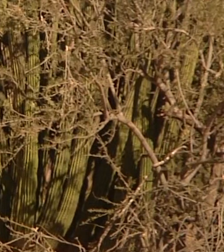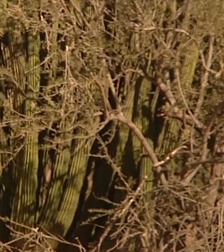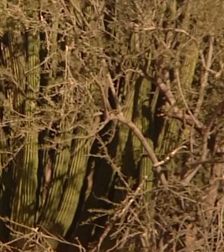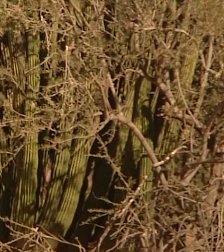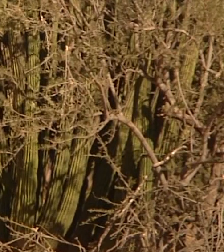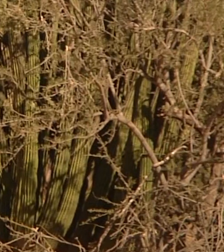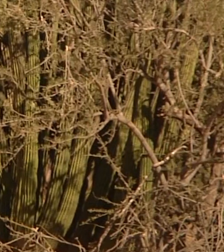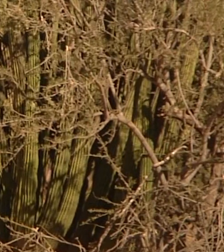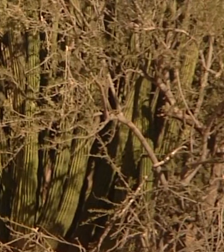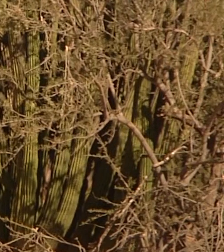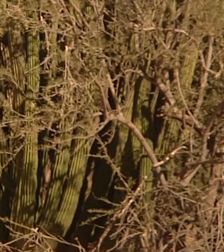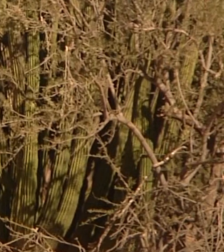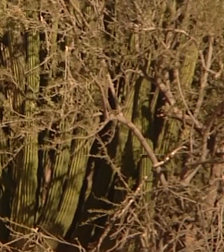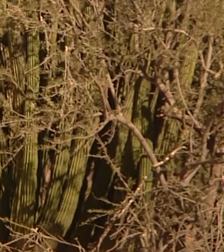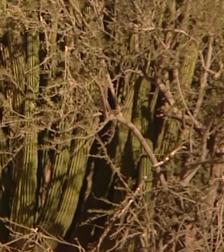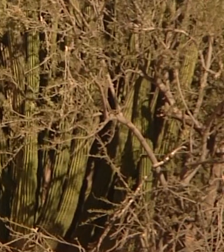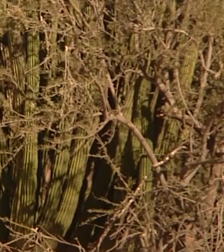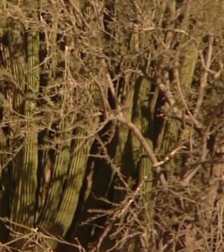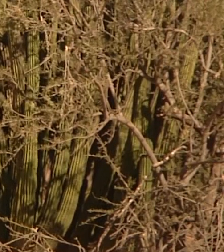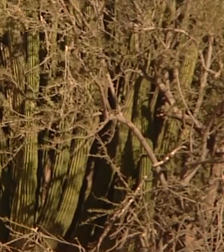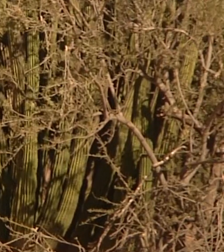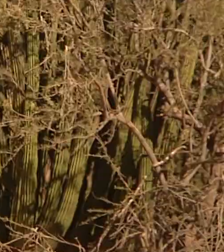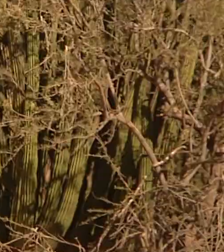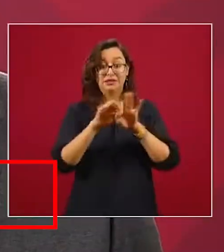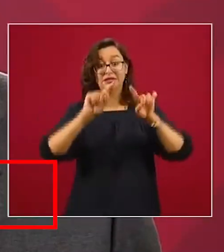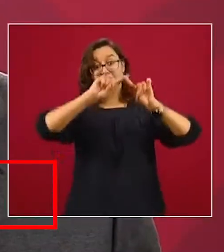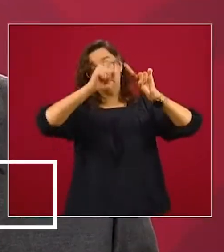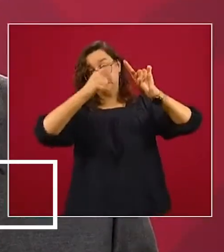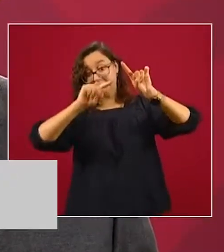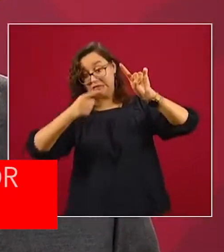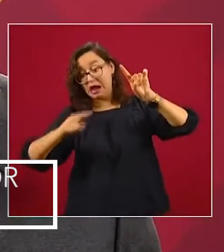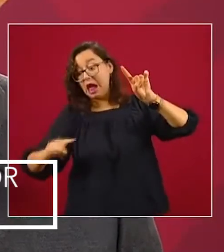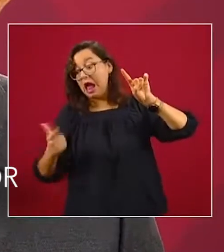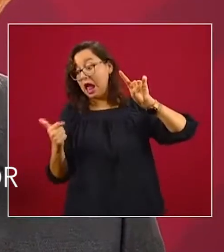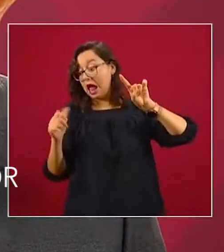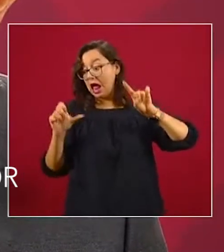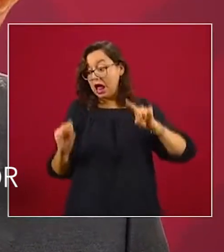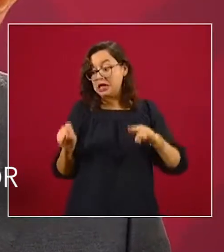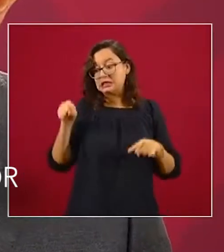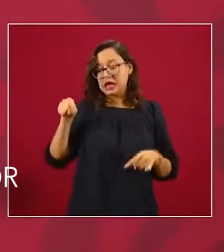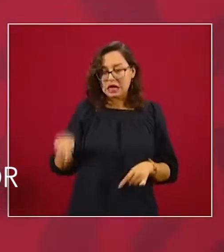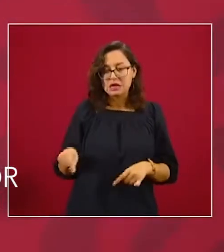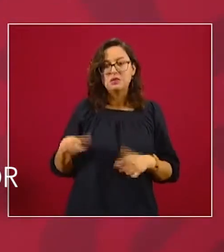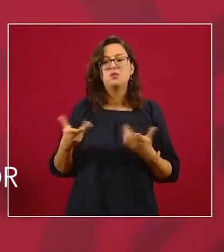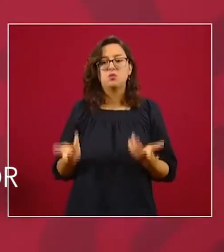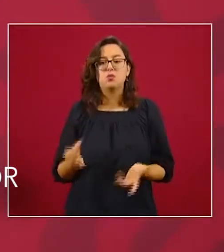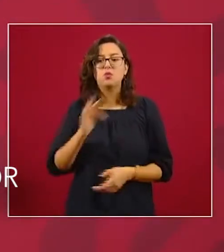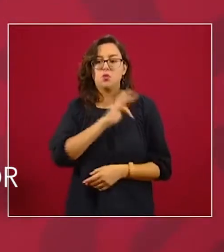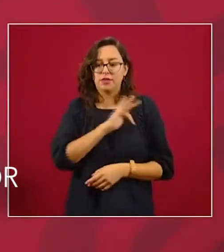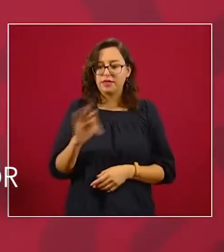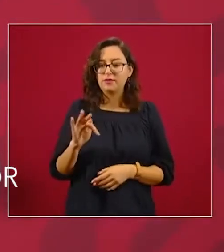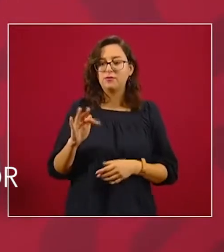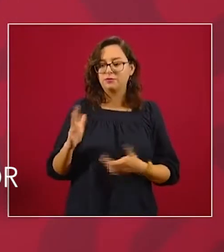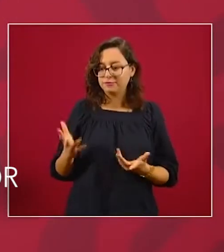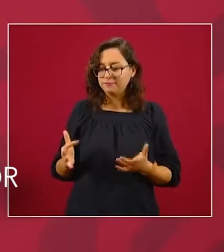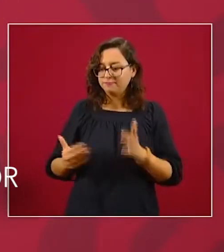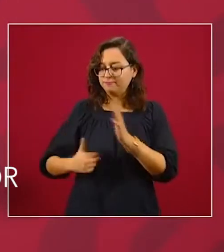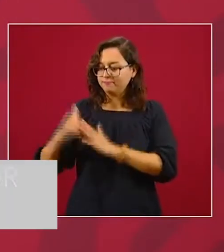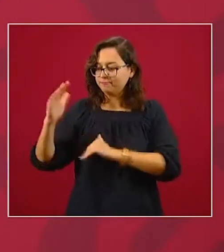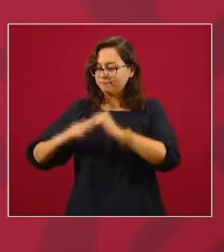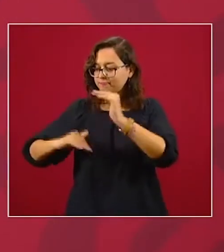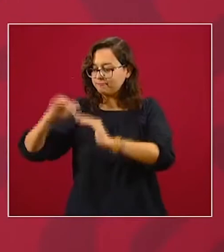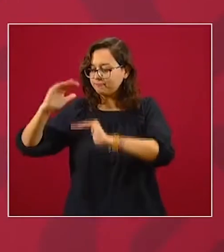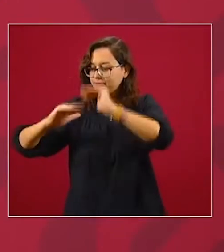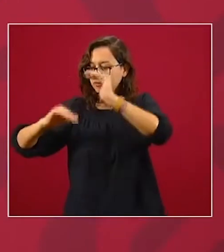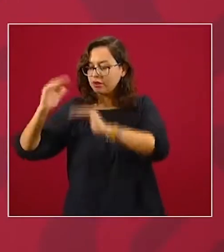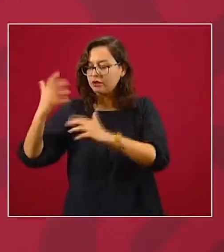donde se han tenido que pagar multas millonarias y ahí es donde podemos poner una planta para tratar gas y vender el gas